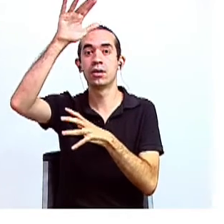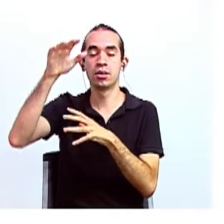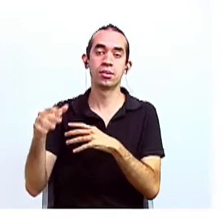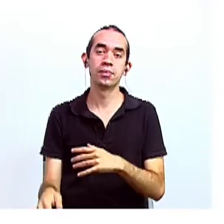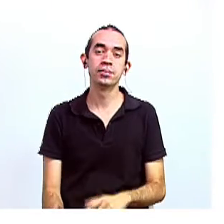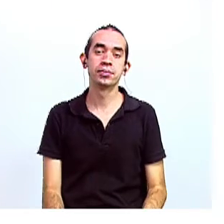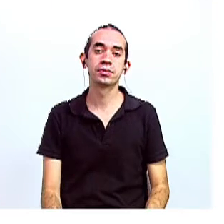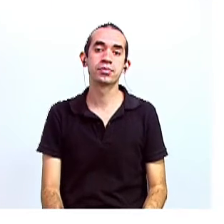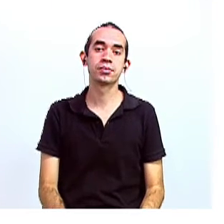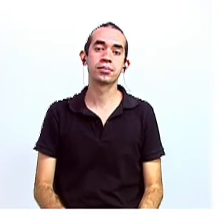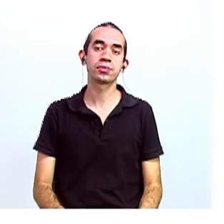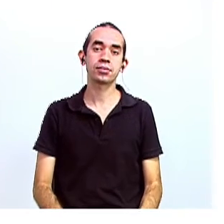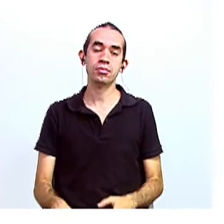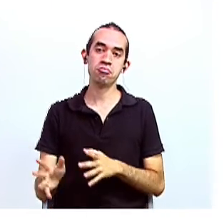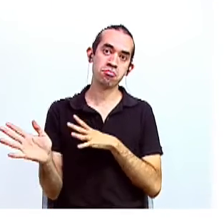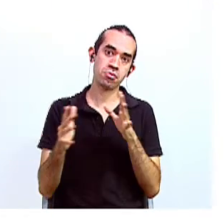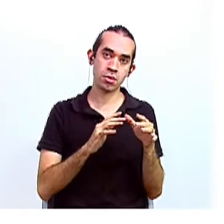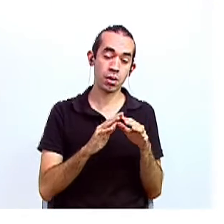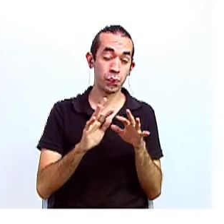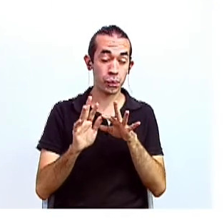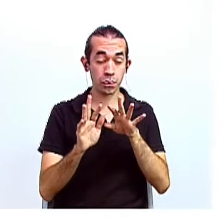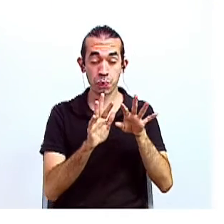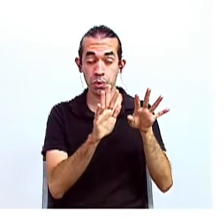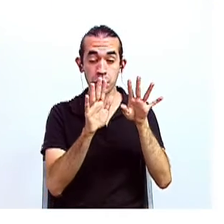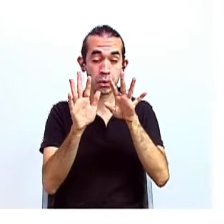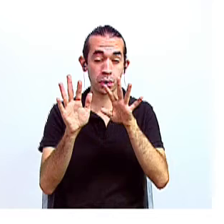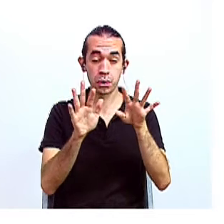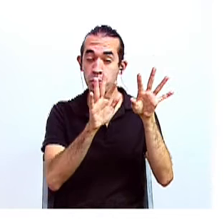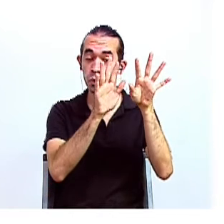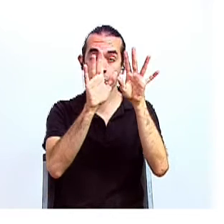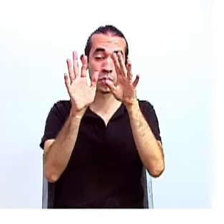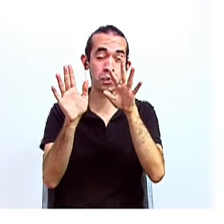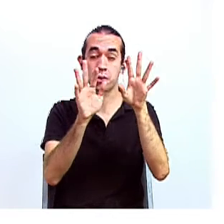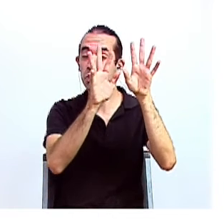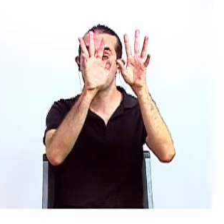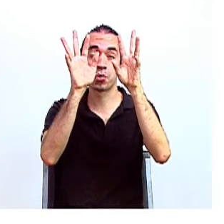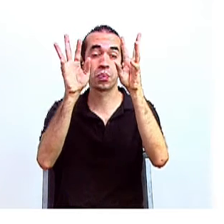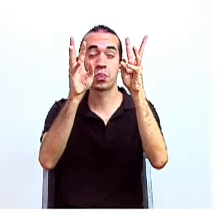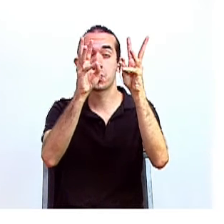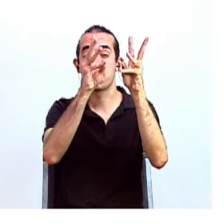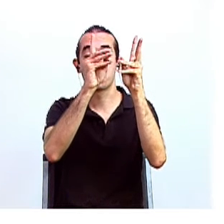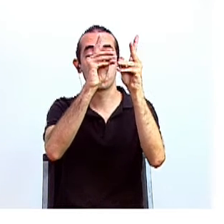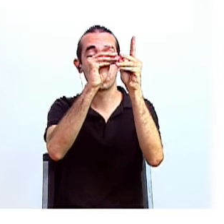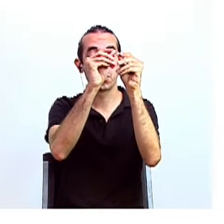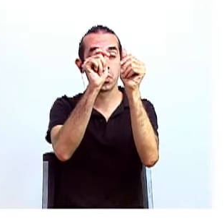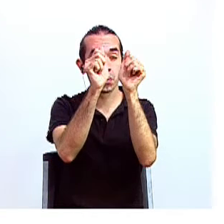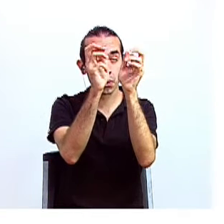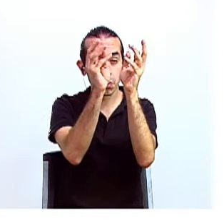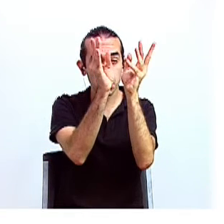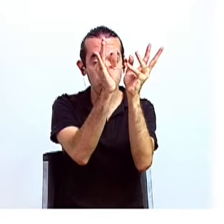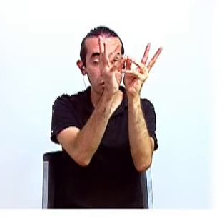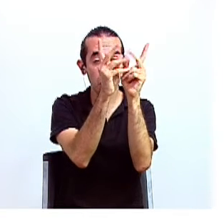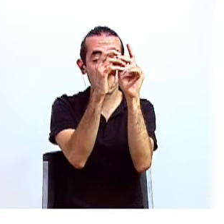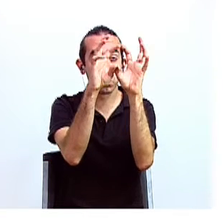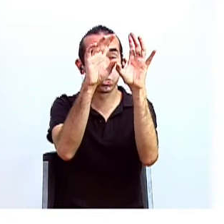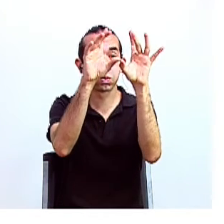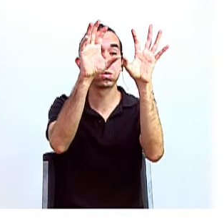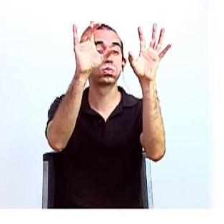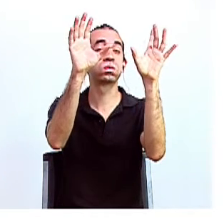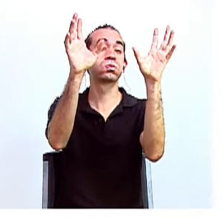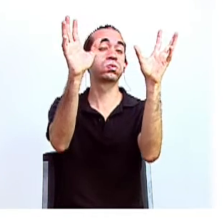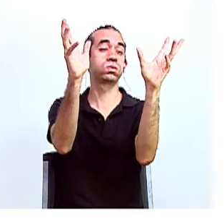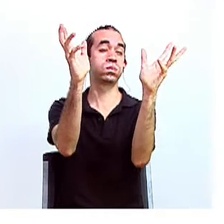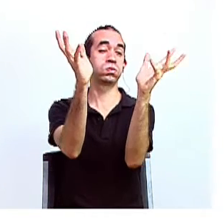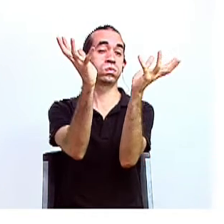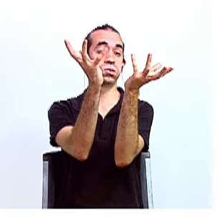húmedo, se enfría y el vapor se transforma en agua. Es la condensación. Las gotas se juntan y forman nubes. Estas gotas